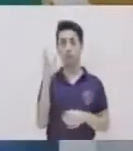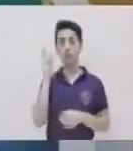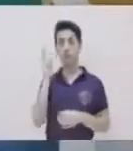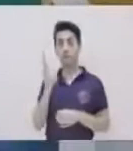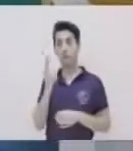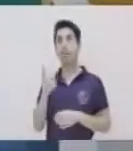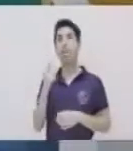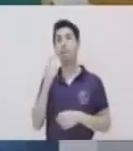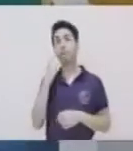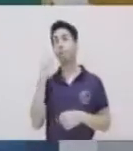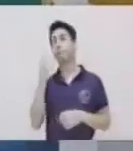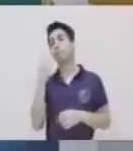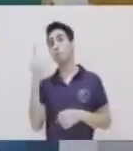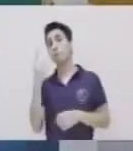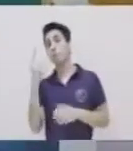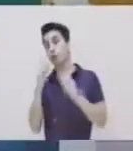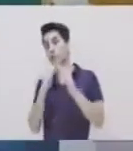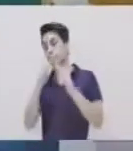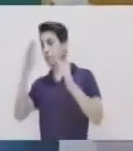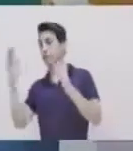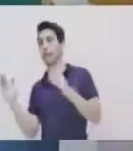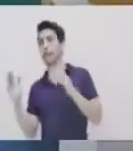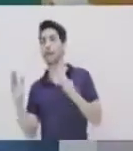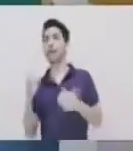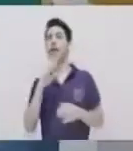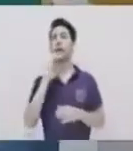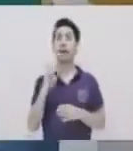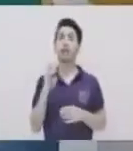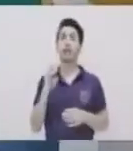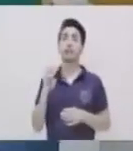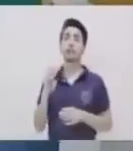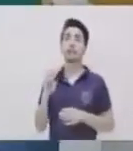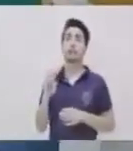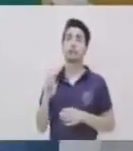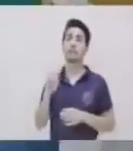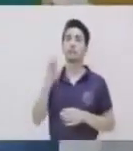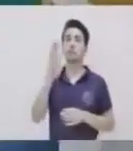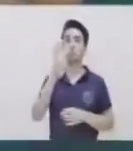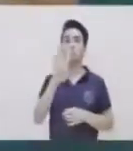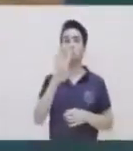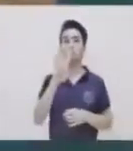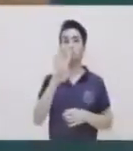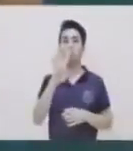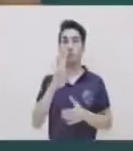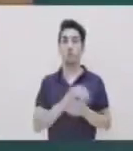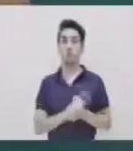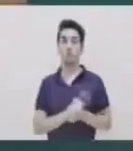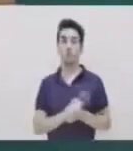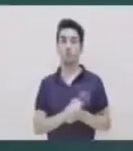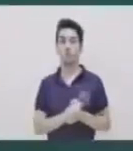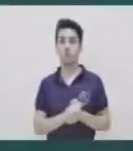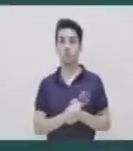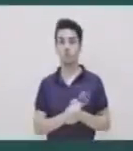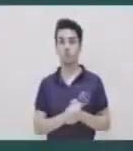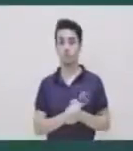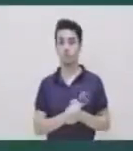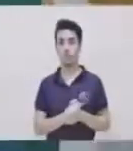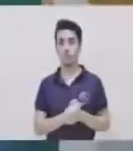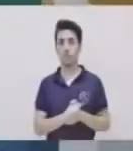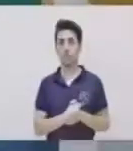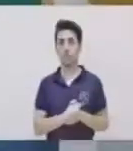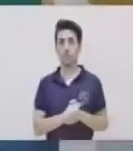vamos a buscar la posición siguiente. Entonces en este caso vamos a buscar la posición